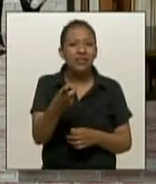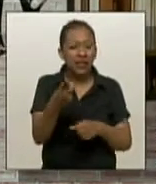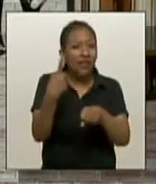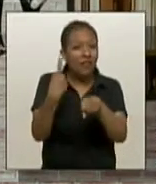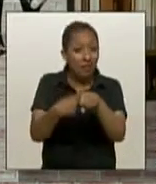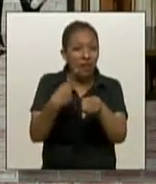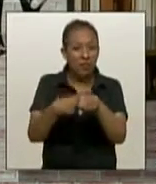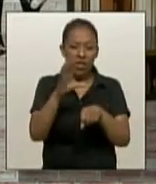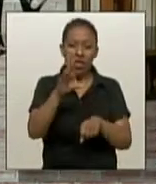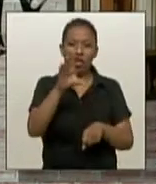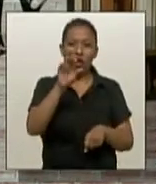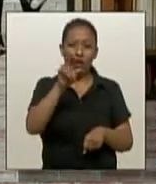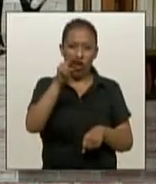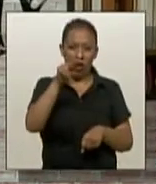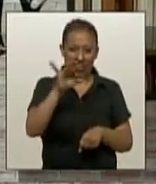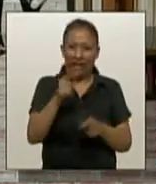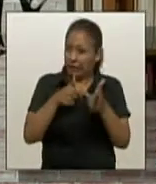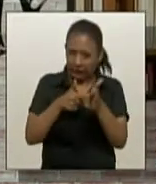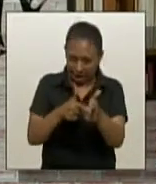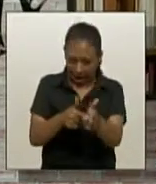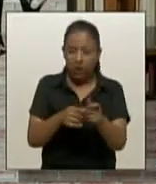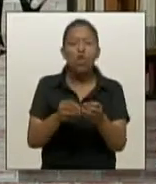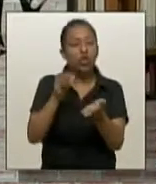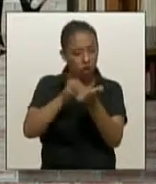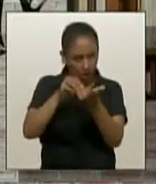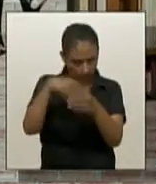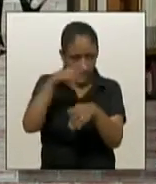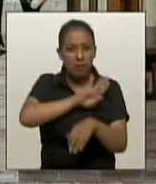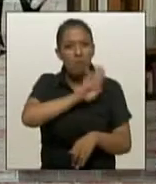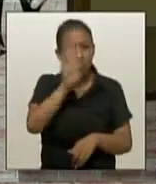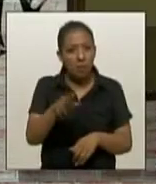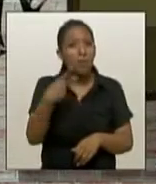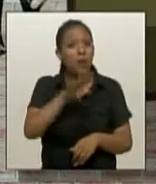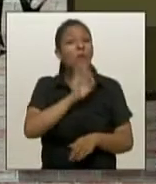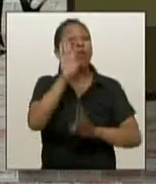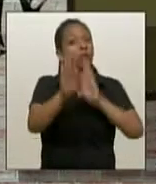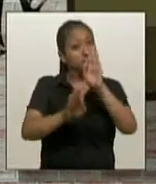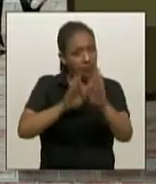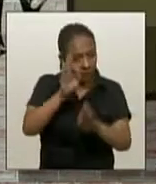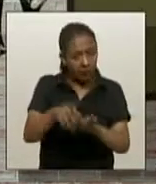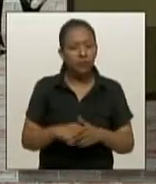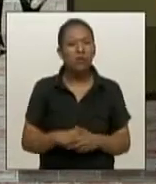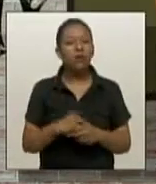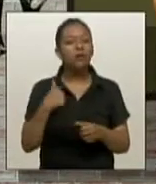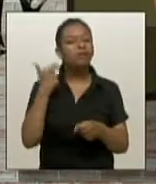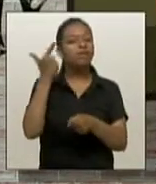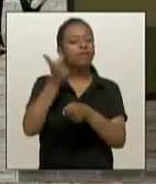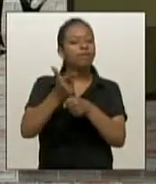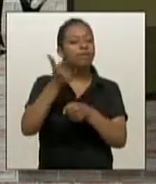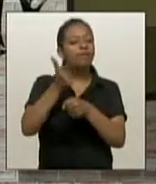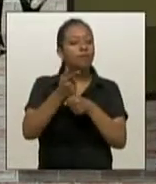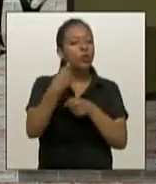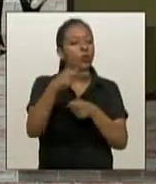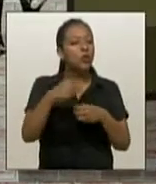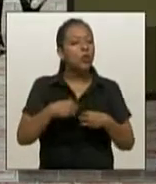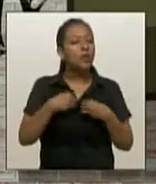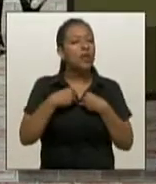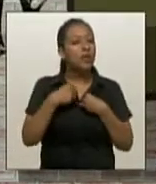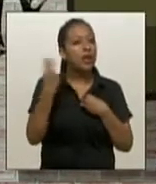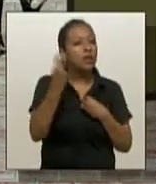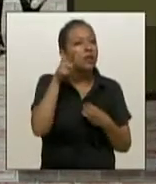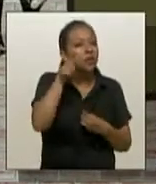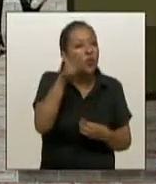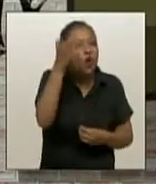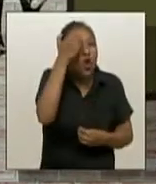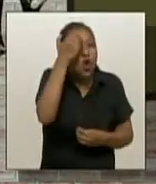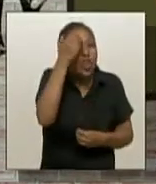enfermedad crónica, sigue siendo mortal, ¿no? pero tratable. Te vas dando cuenta que tu vida depende de tu